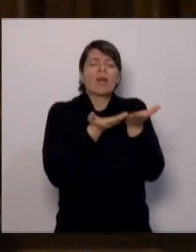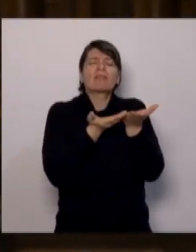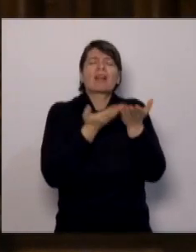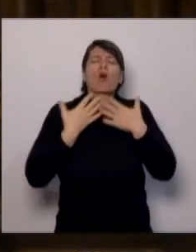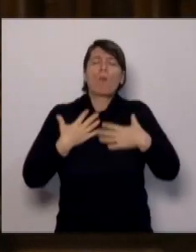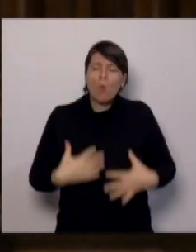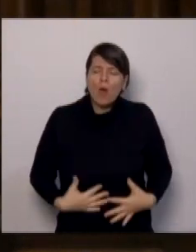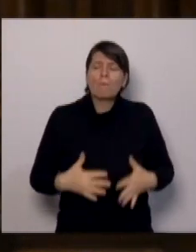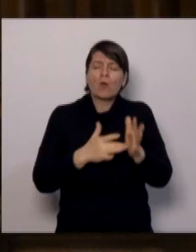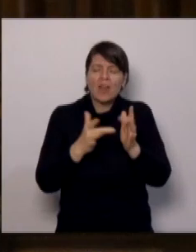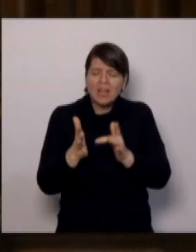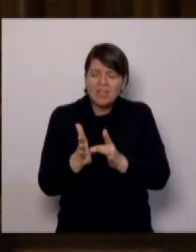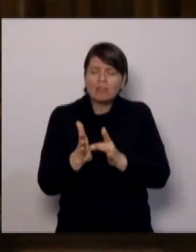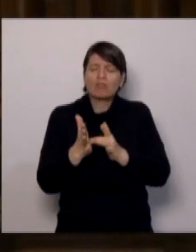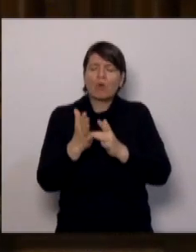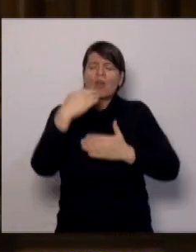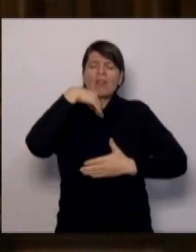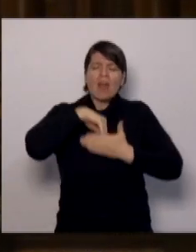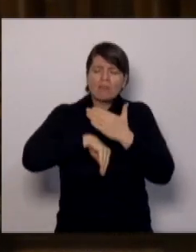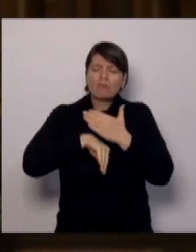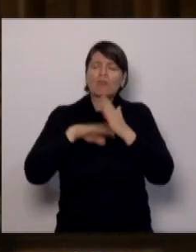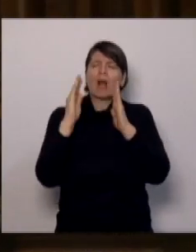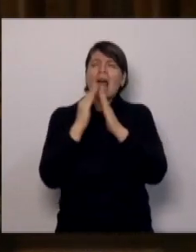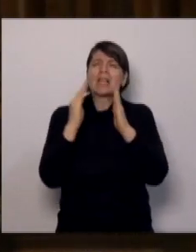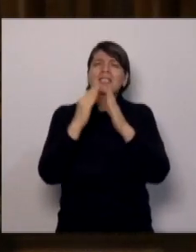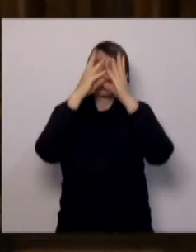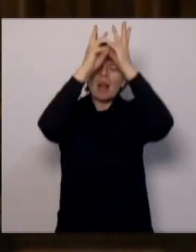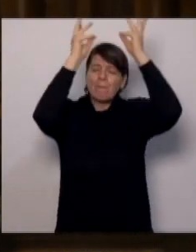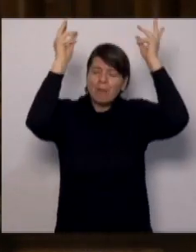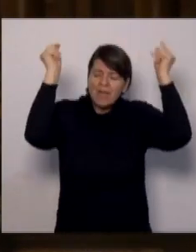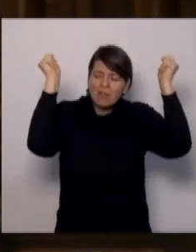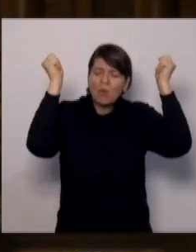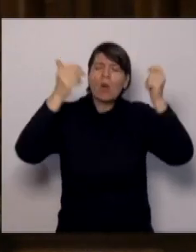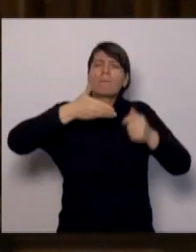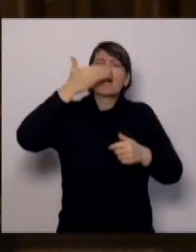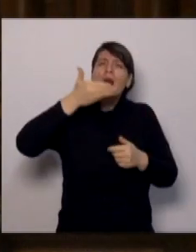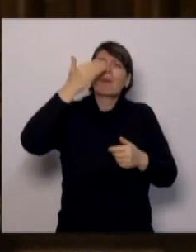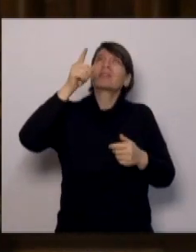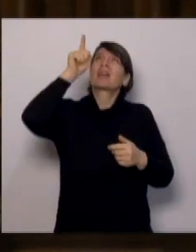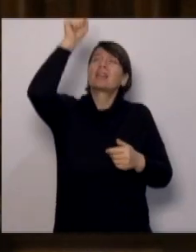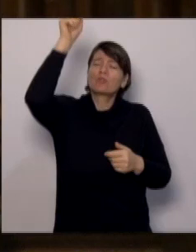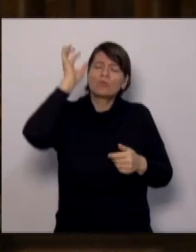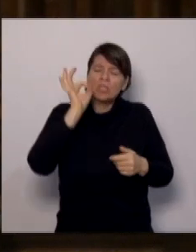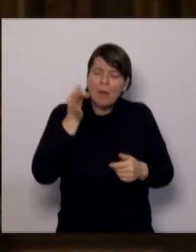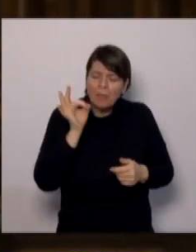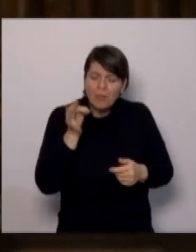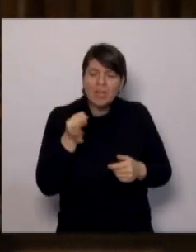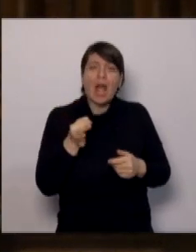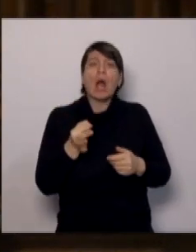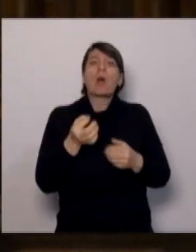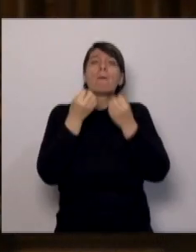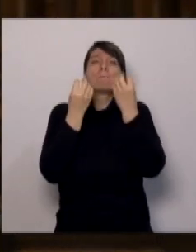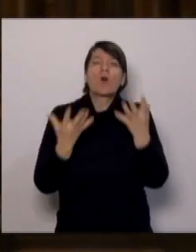mundo como cuerpo de Cristo y templo del Espíritu para alabanza de tu infinita